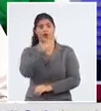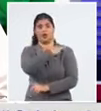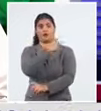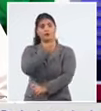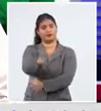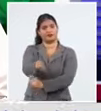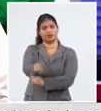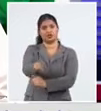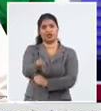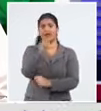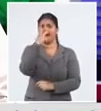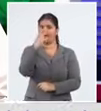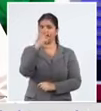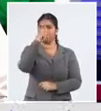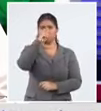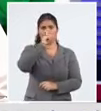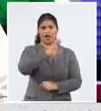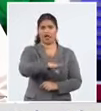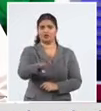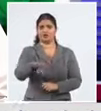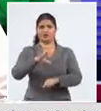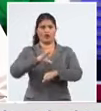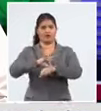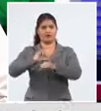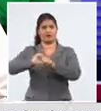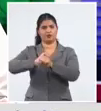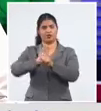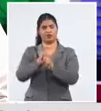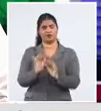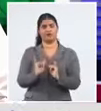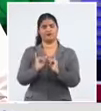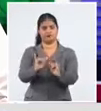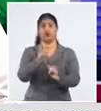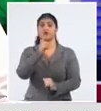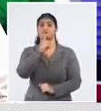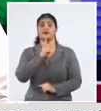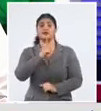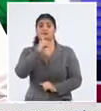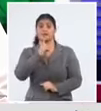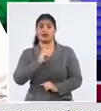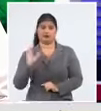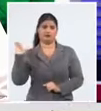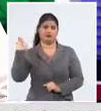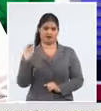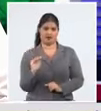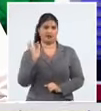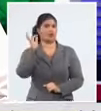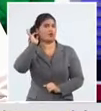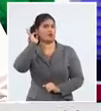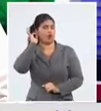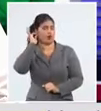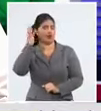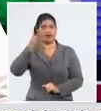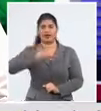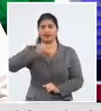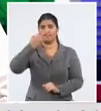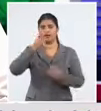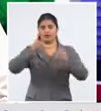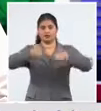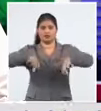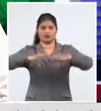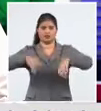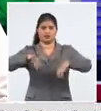los viernes, y yo nada más que me voy a referir a la elevada cifra de casos menores de 20